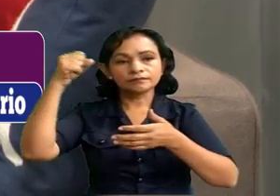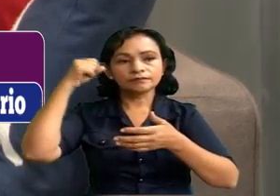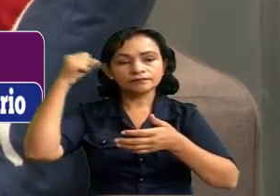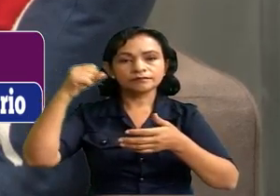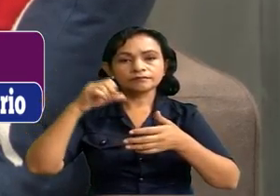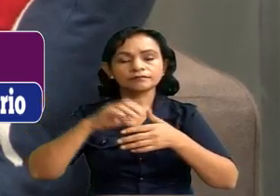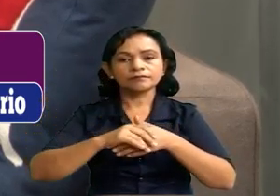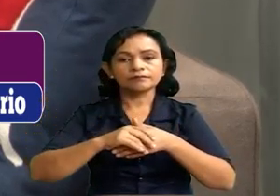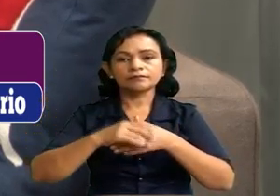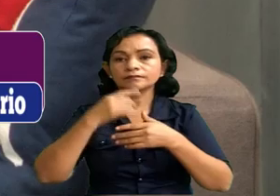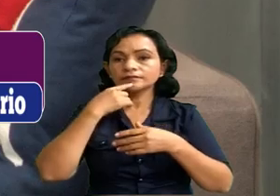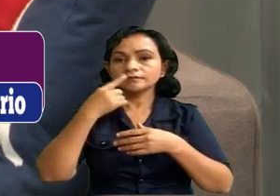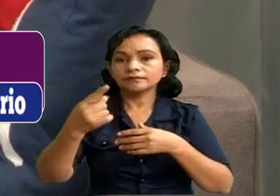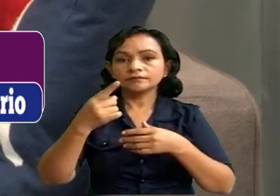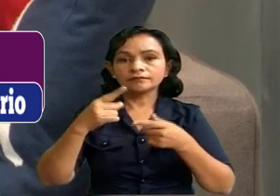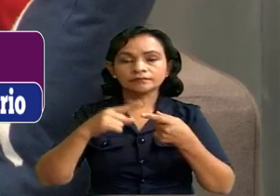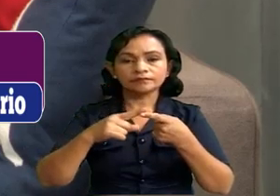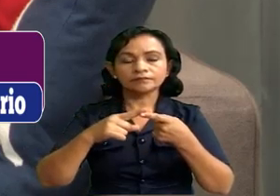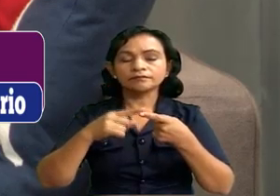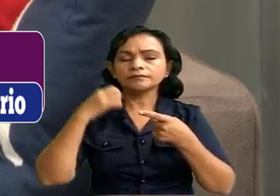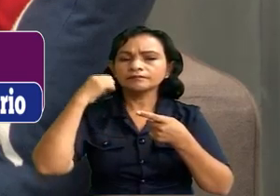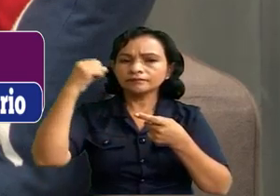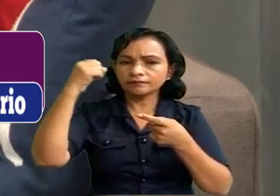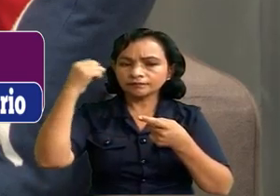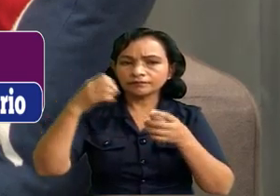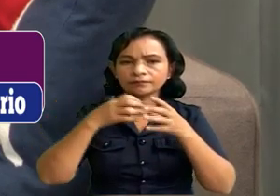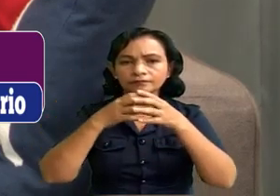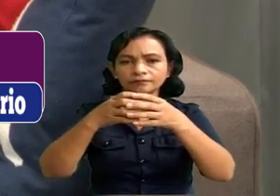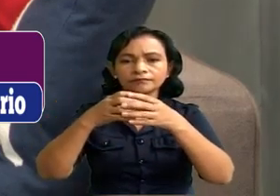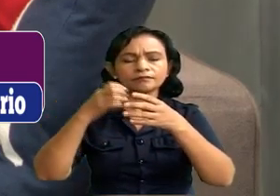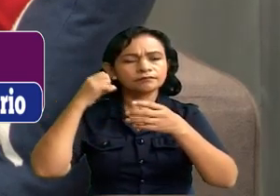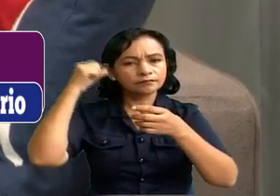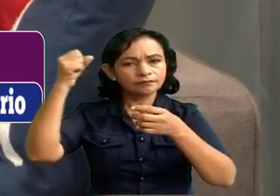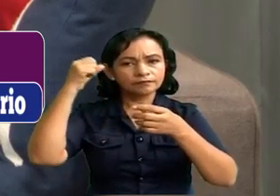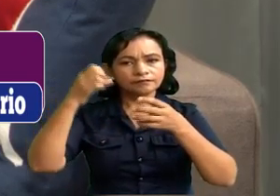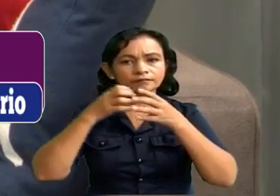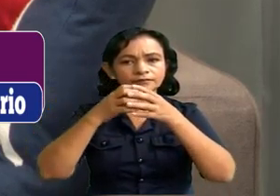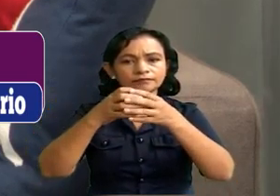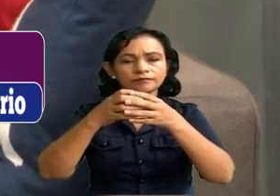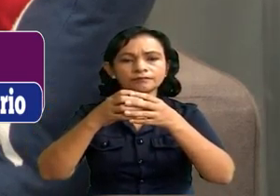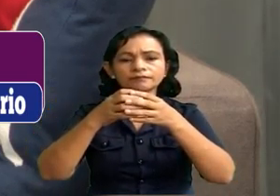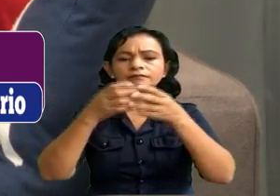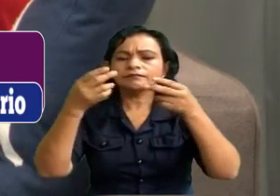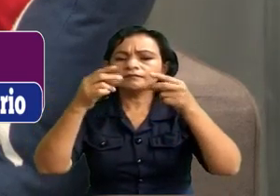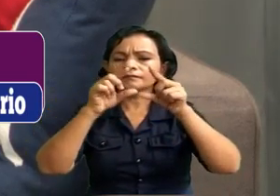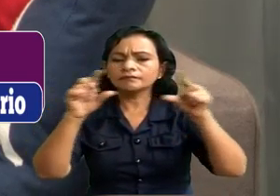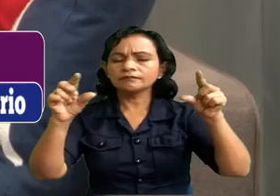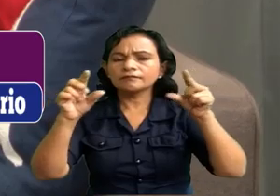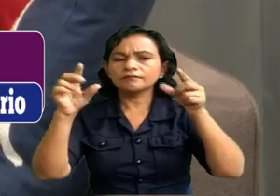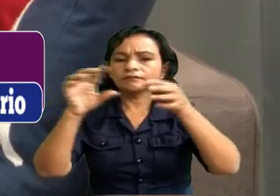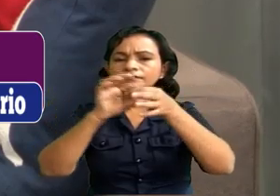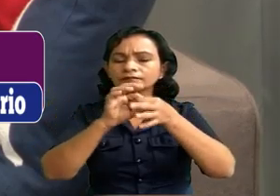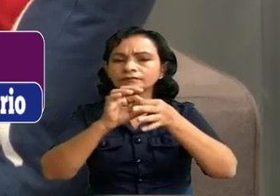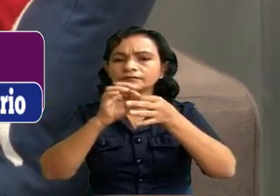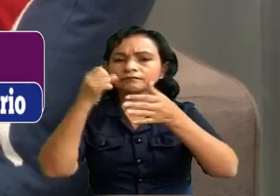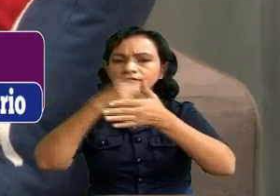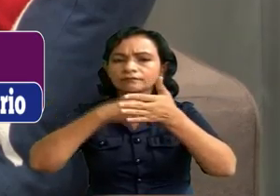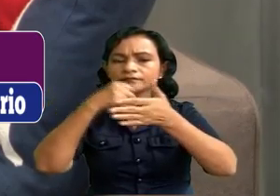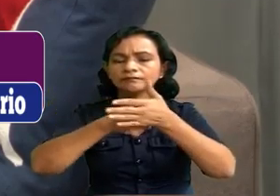la consigna es: vamos a vencer, vamos a triunfar. La consigna es unidad,